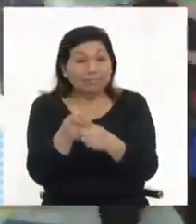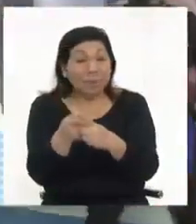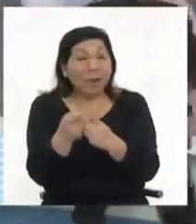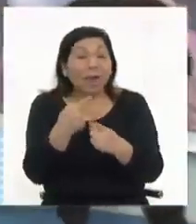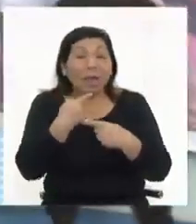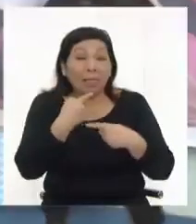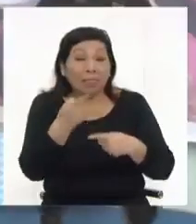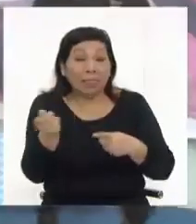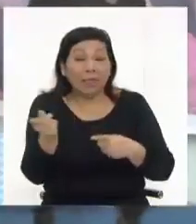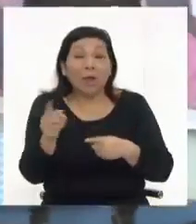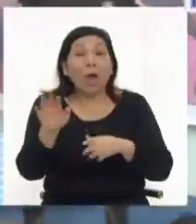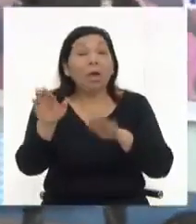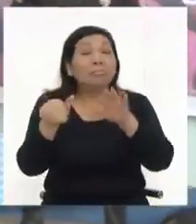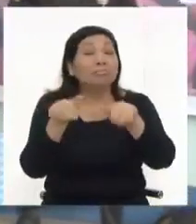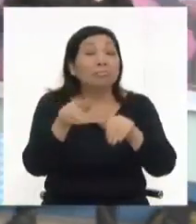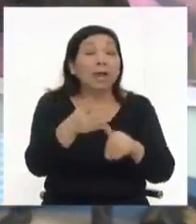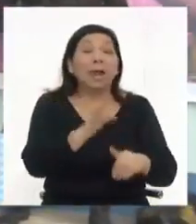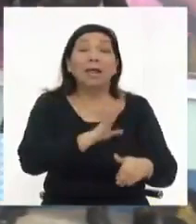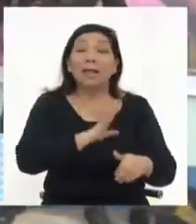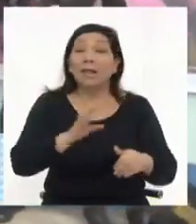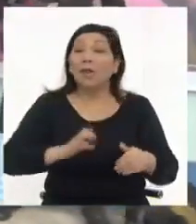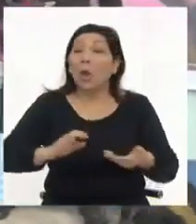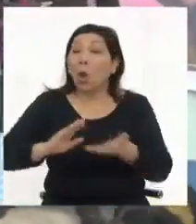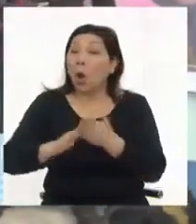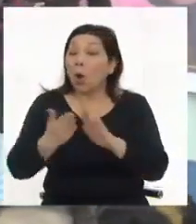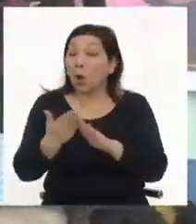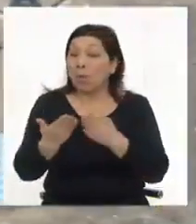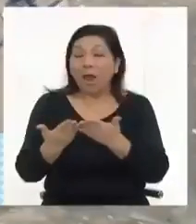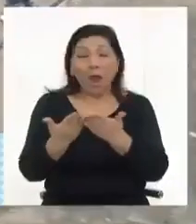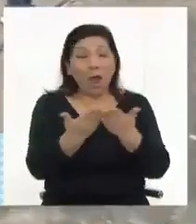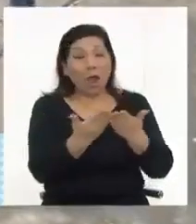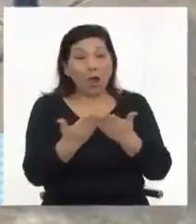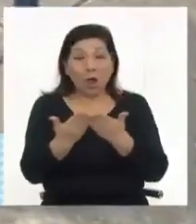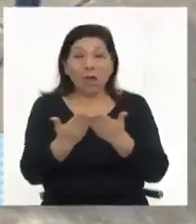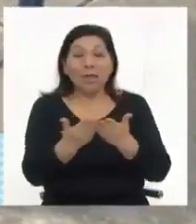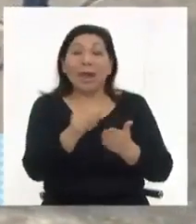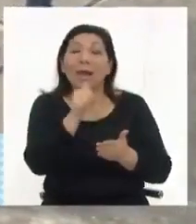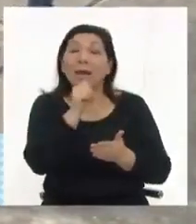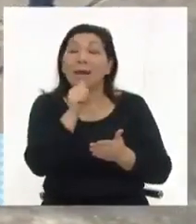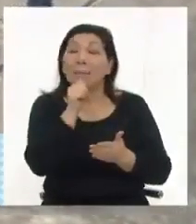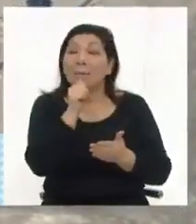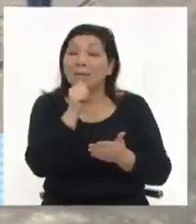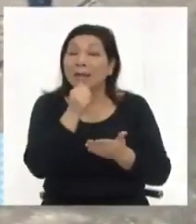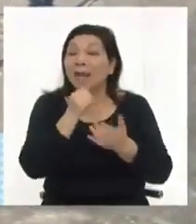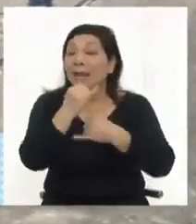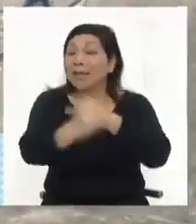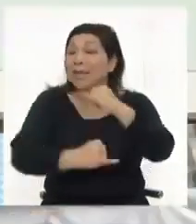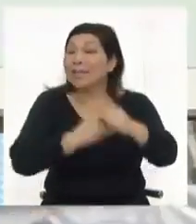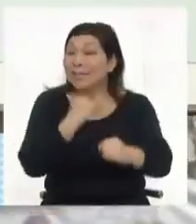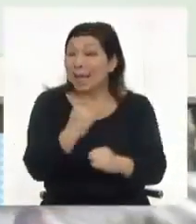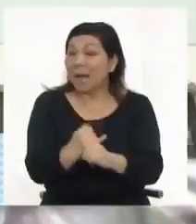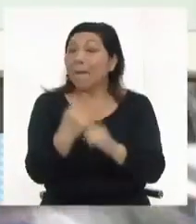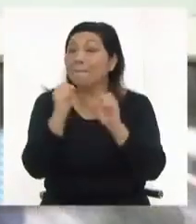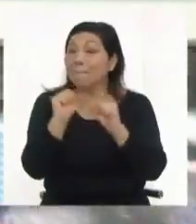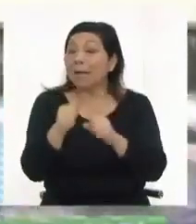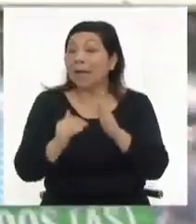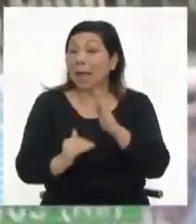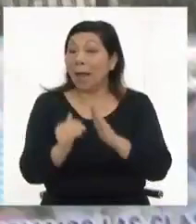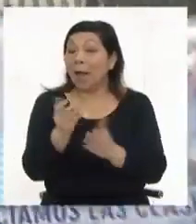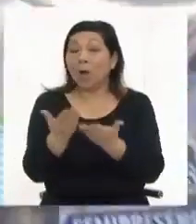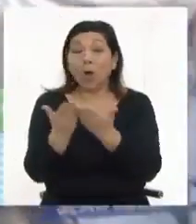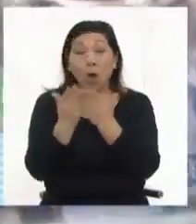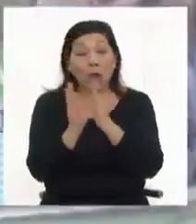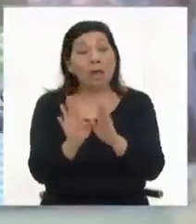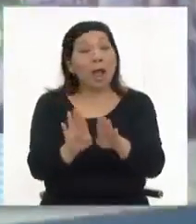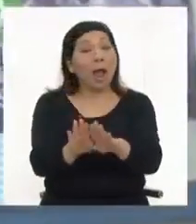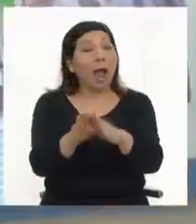un pronunciamiento hace un llamado al Estado peruano, a la comunidad educativa, a la empresa privada y también a la cooperación internacional para que la mayoría de